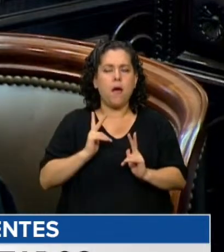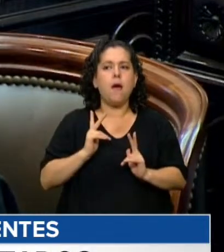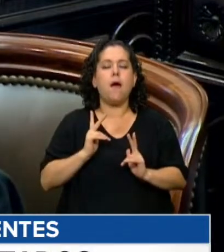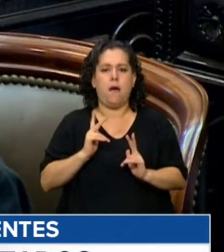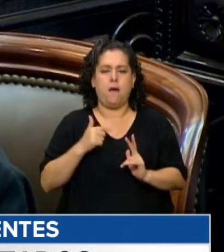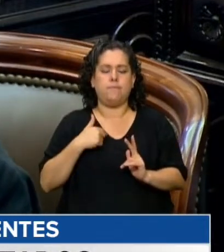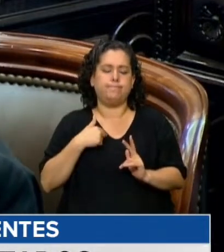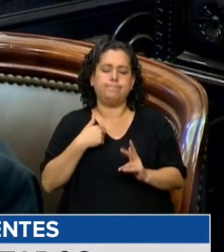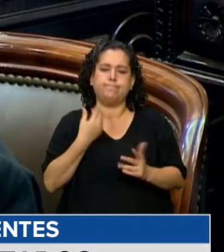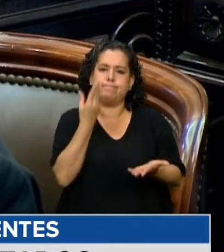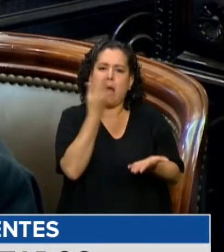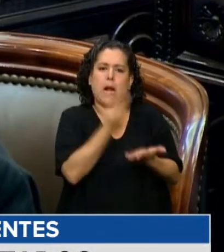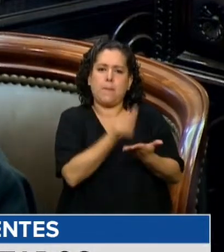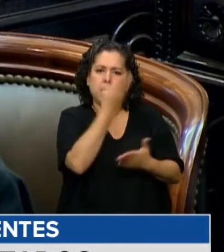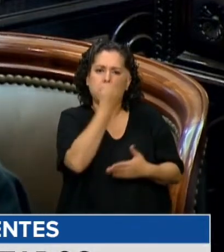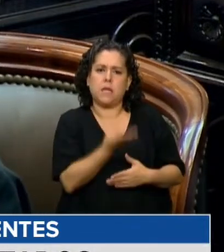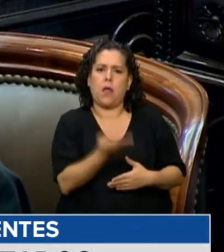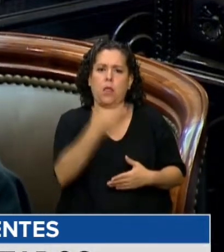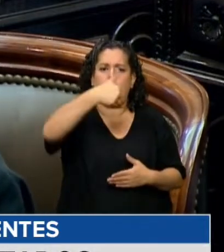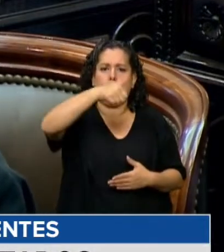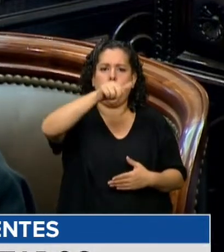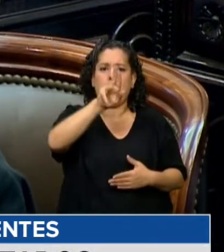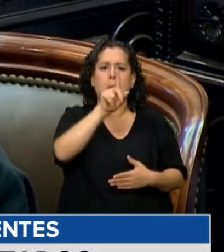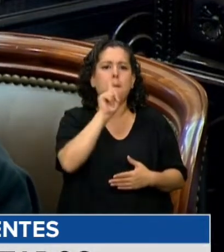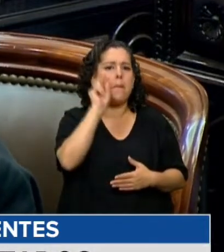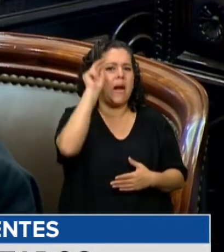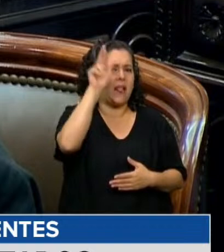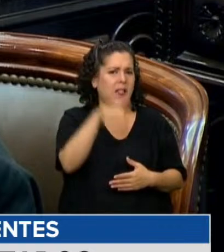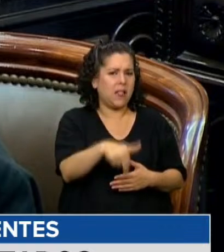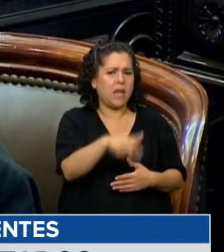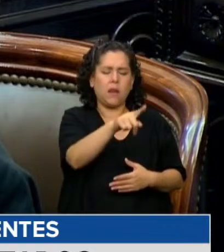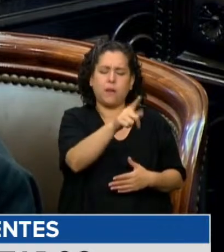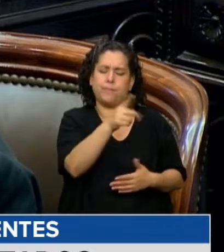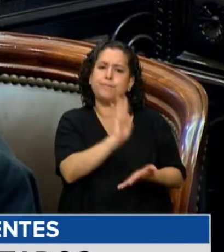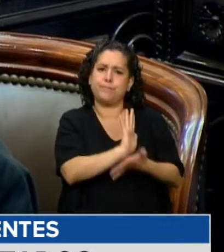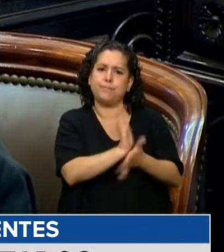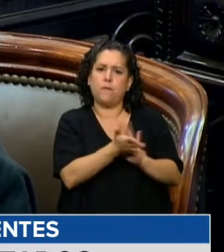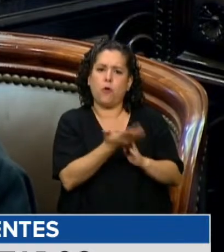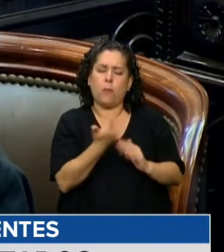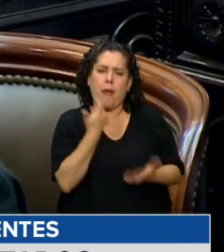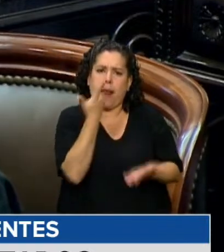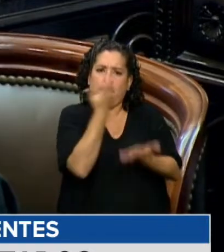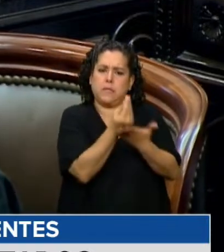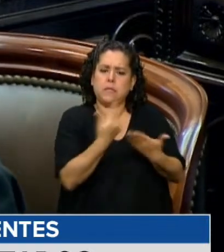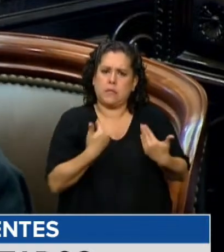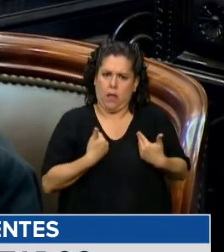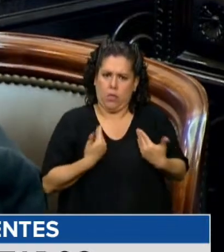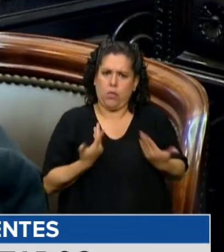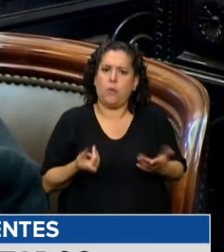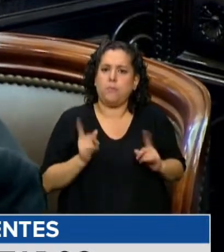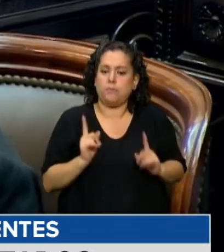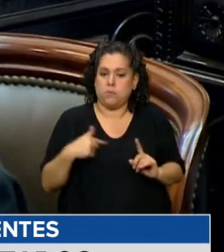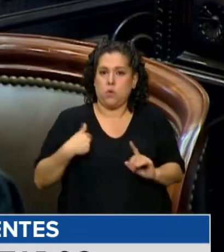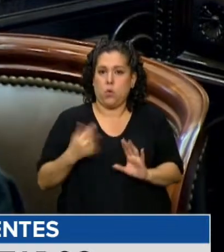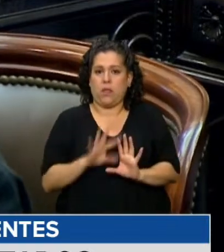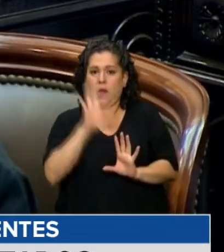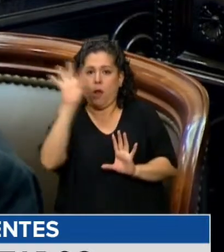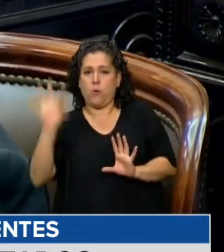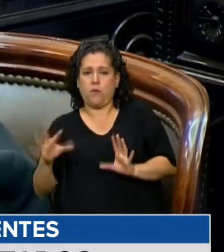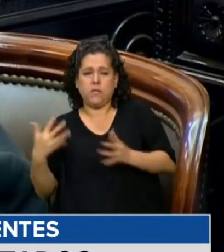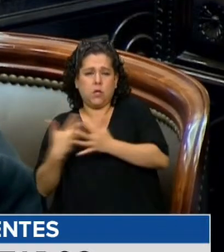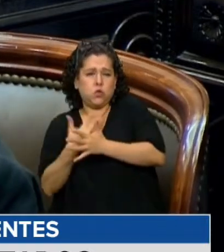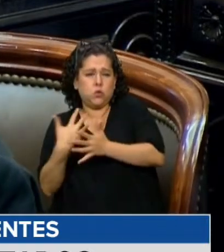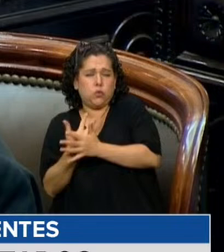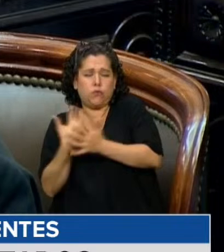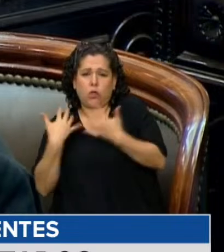Martín. Martín es alguien que representa una provincia como muchas de las provincias nuestras que están sufriendo